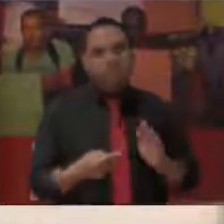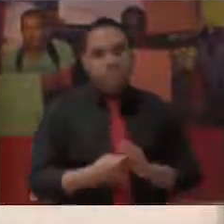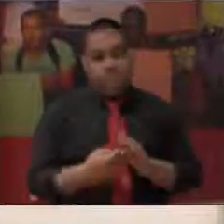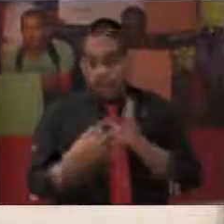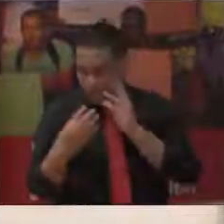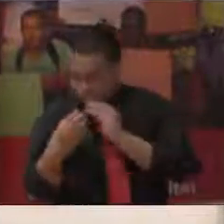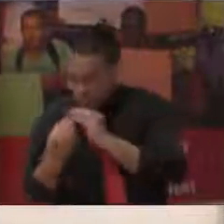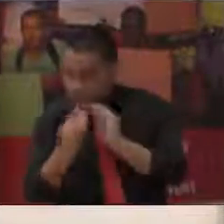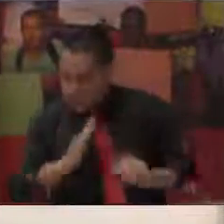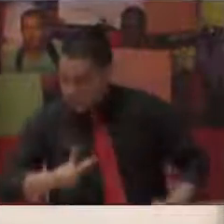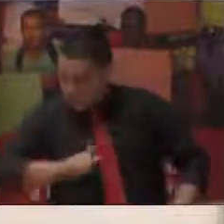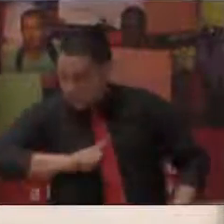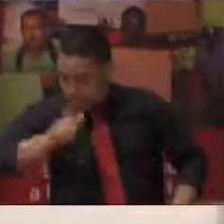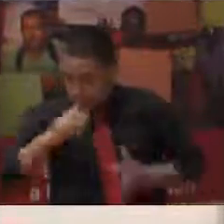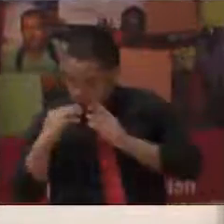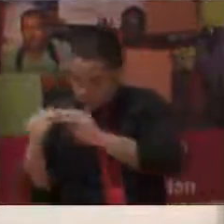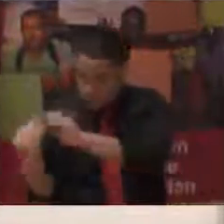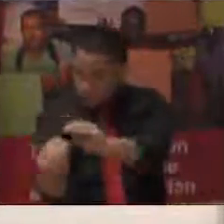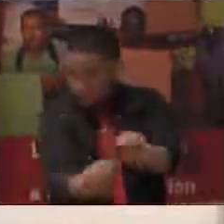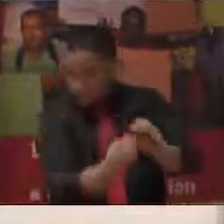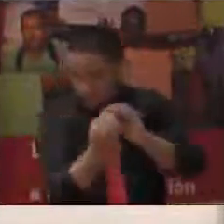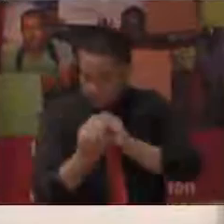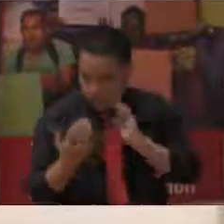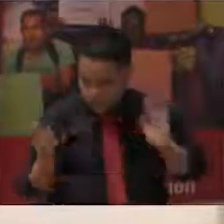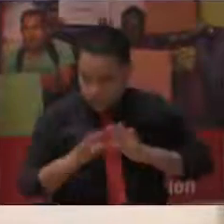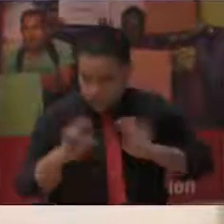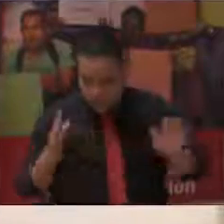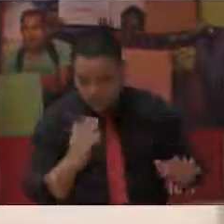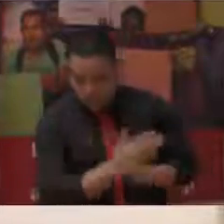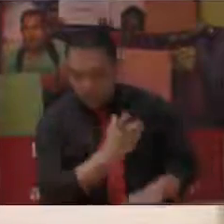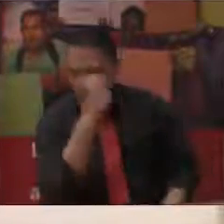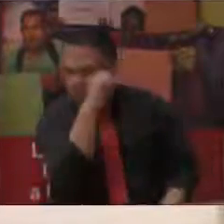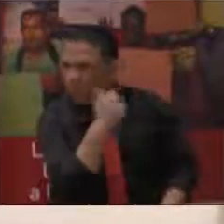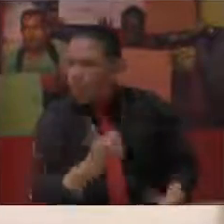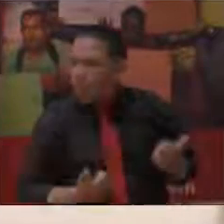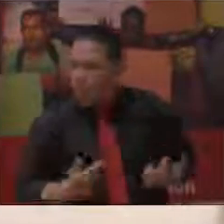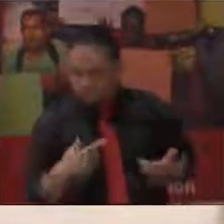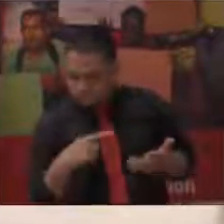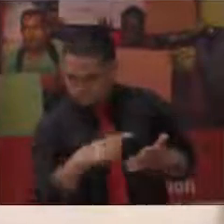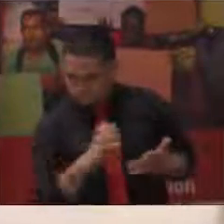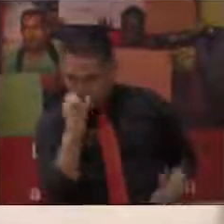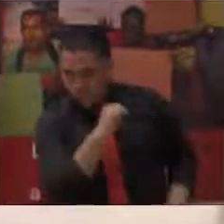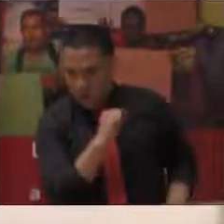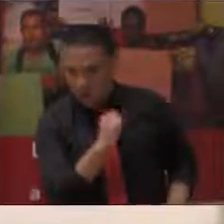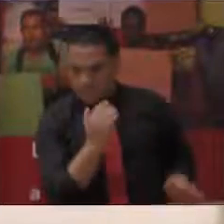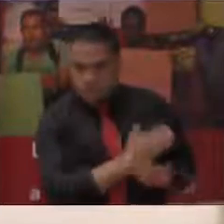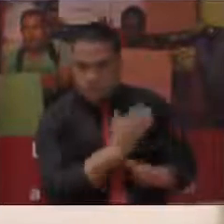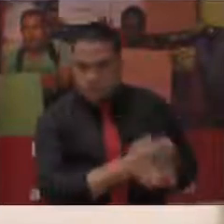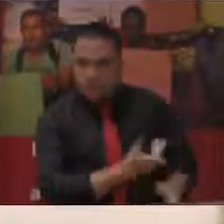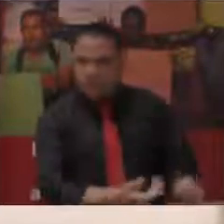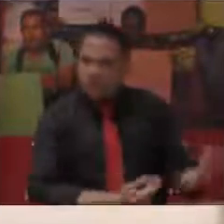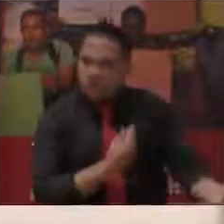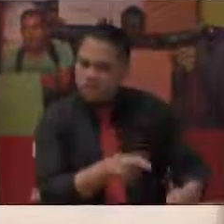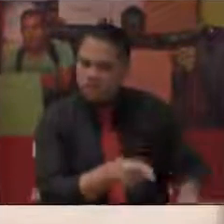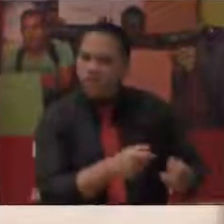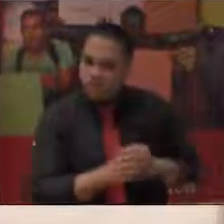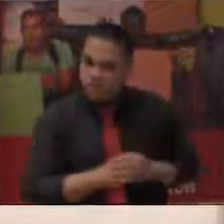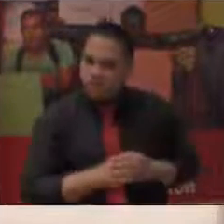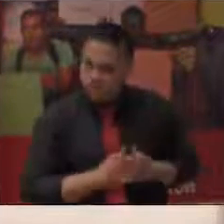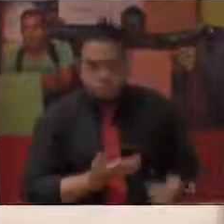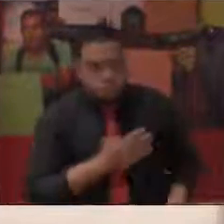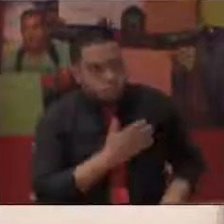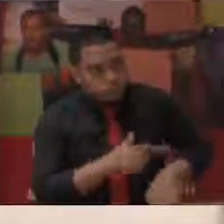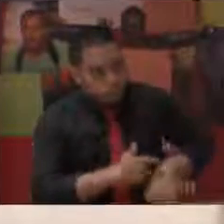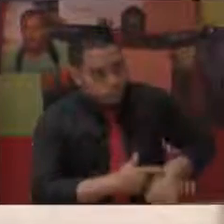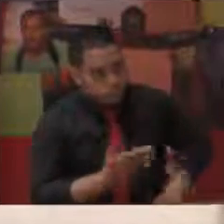concertadas con los líderes comunitarios, se identifica una problemática específica y las personas en proceso de reintegración donan su tiempo,